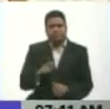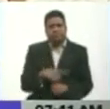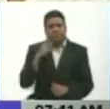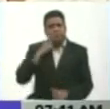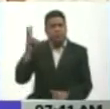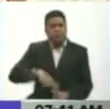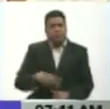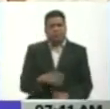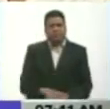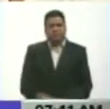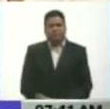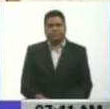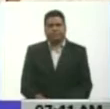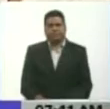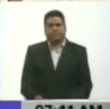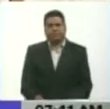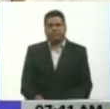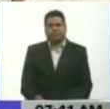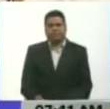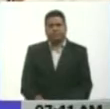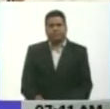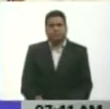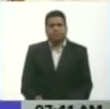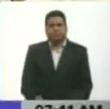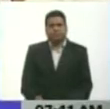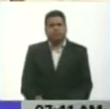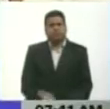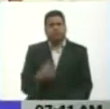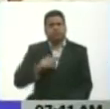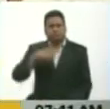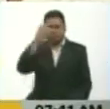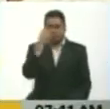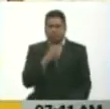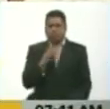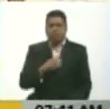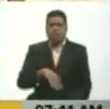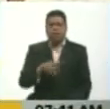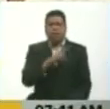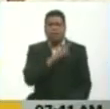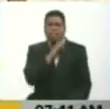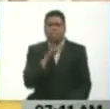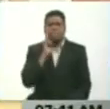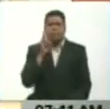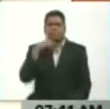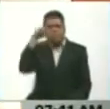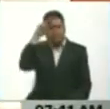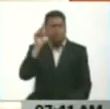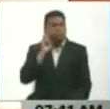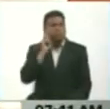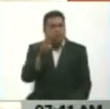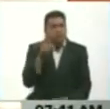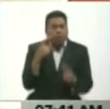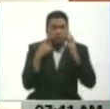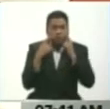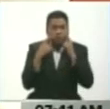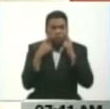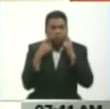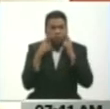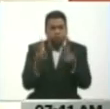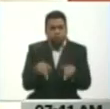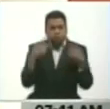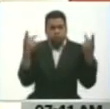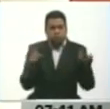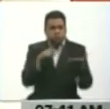Mira, yo estoy segura que las mamás y los papás que vean esas imágenes y que hayan leído el día de